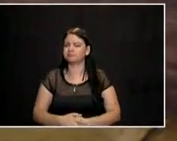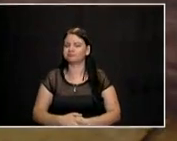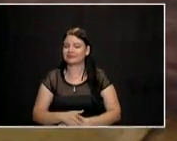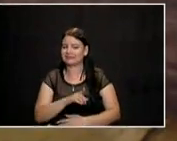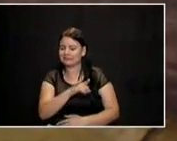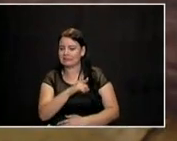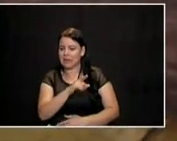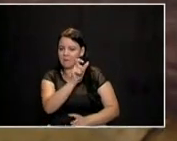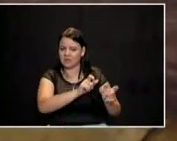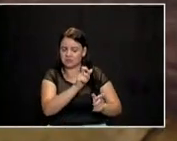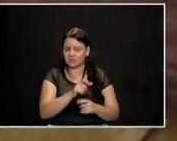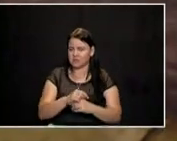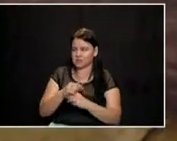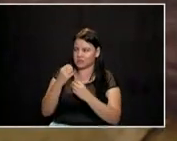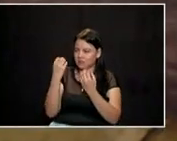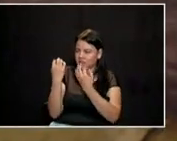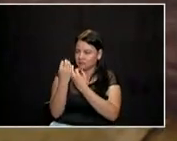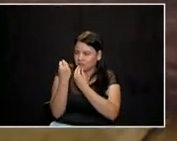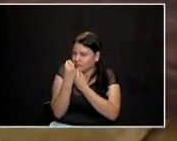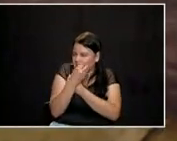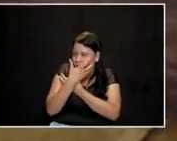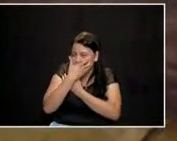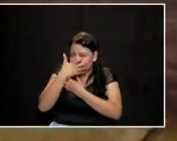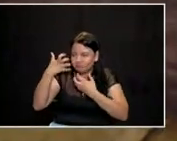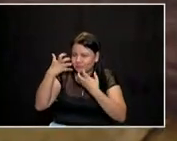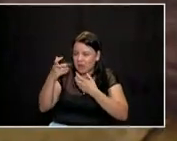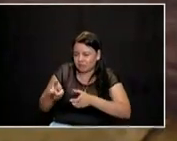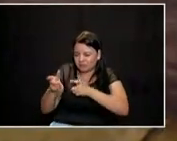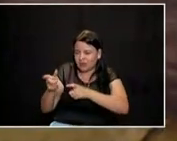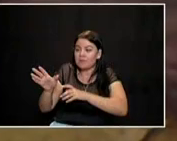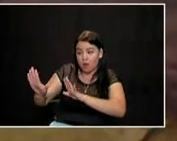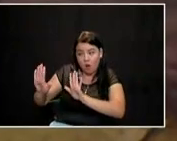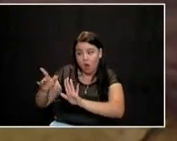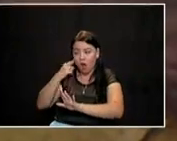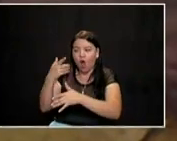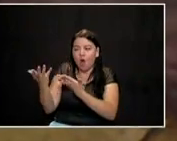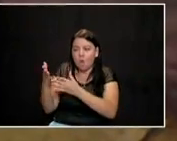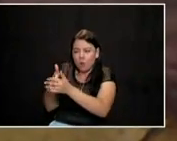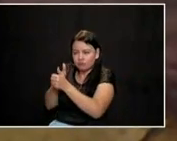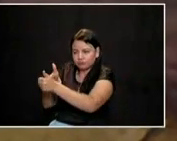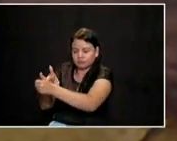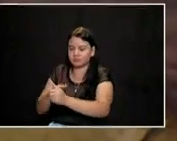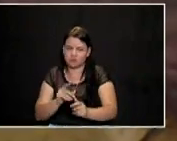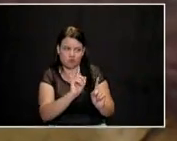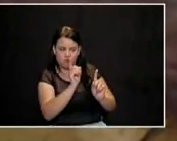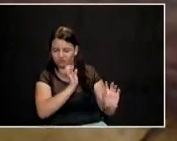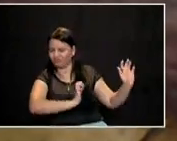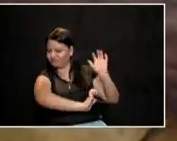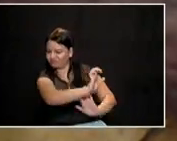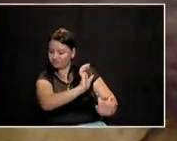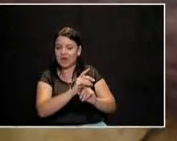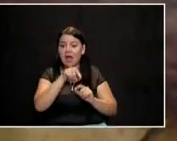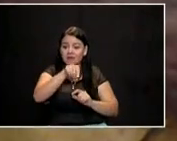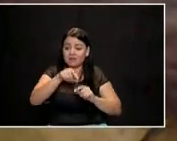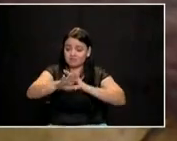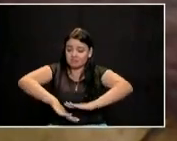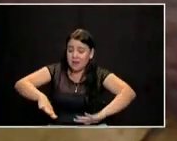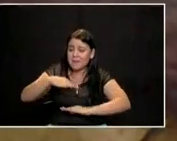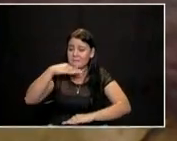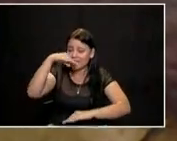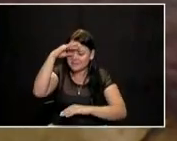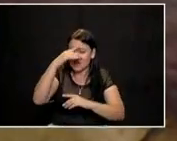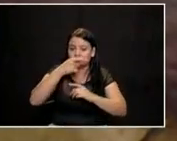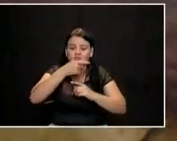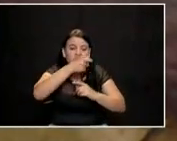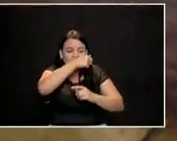nos digan cómo tenemos que vivir. Nosotros vamos a acabar con el fleteo, con las vacunas, con las ollas de visión en Medellín. Eso es